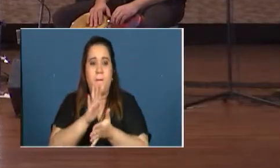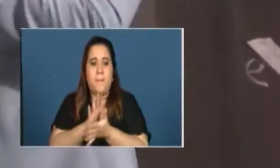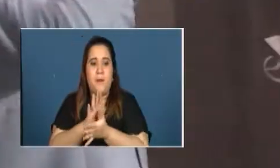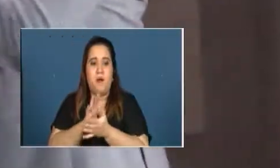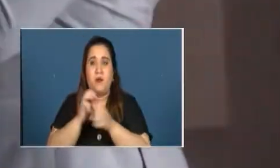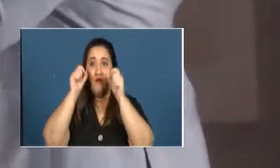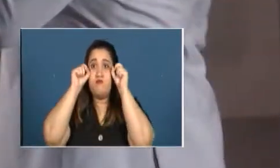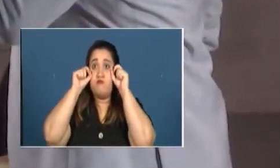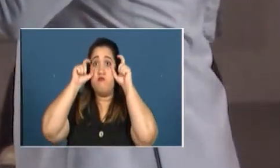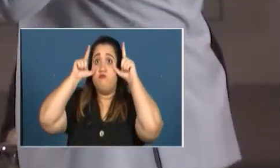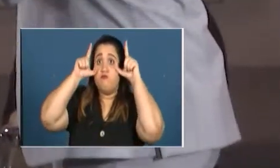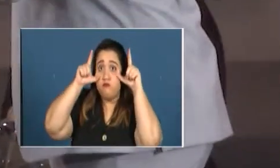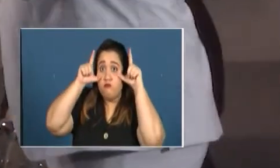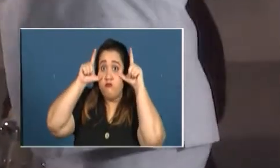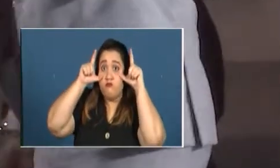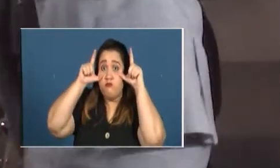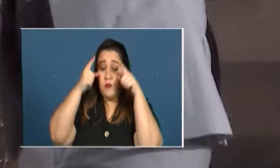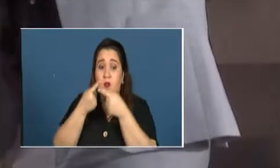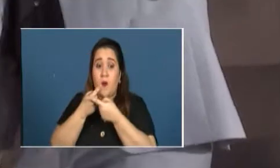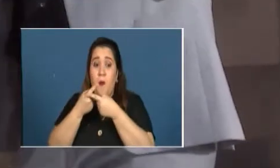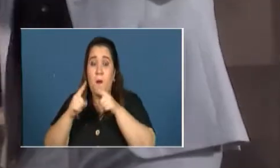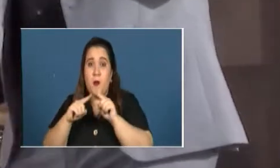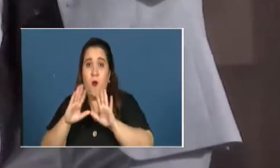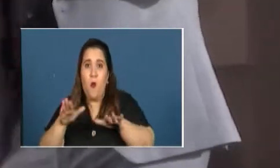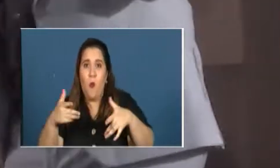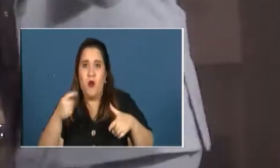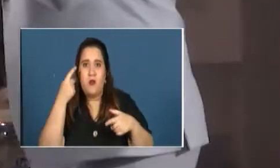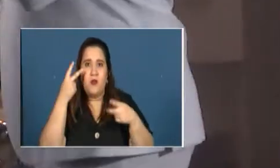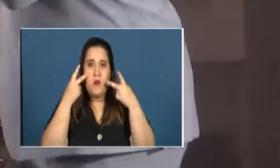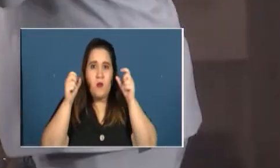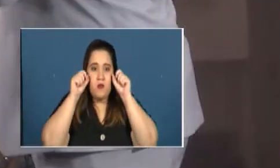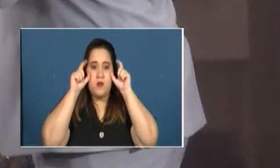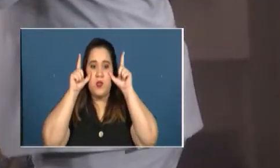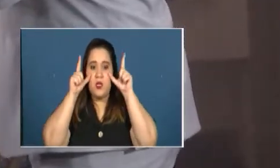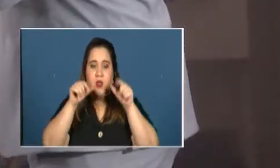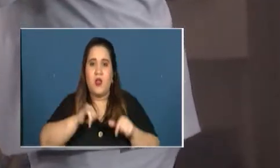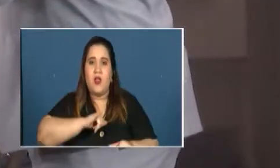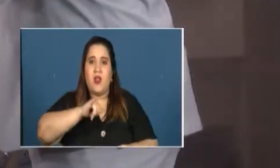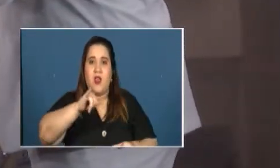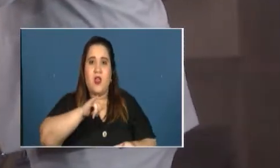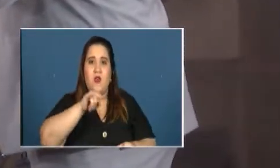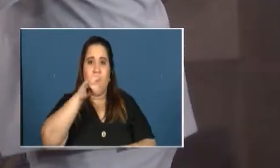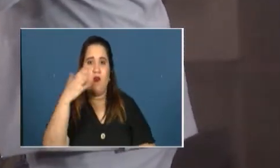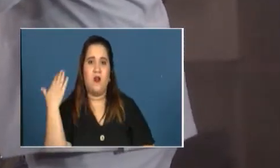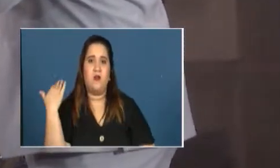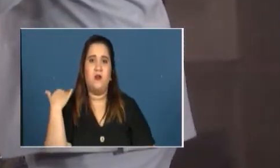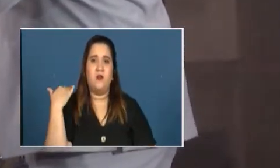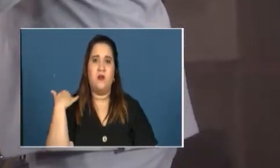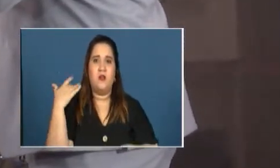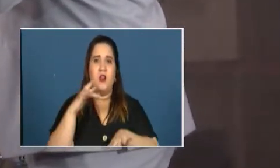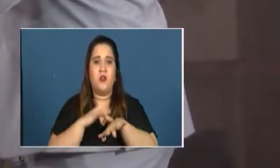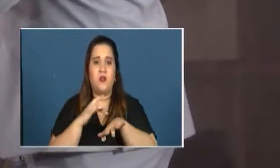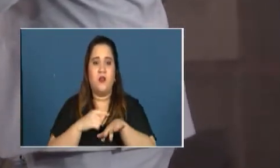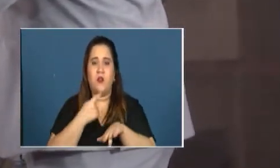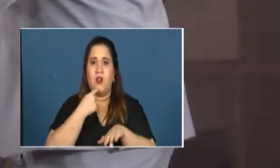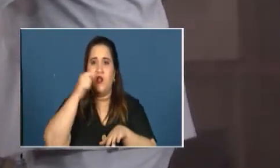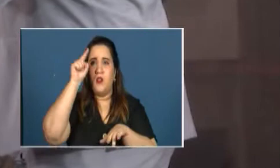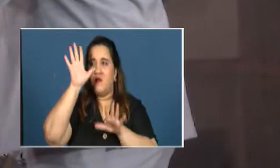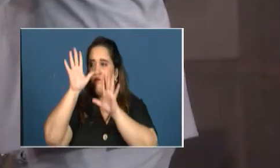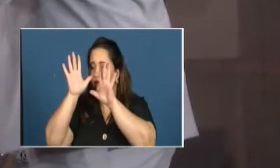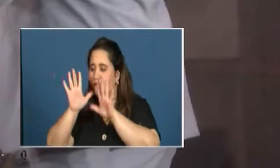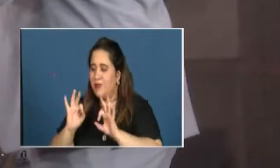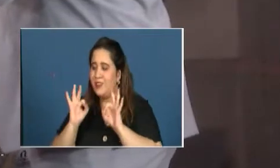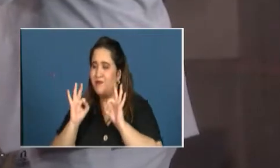ojos. Pero así como peló los ojos este muchacho, así mismo la tocó. Y de arriba abajo y a la